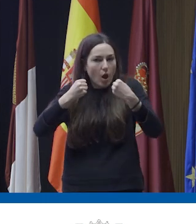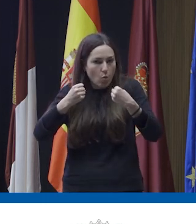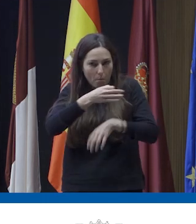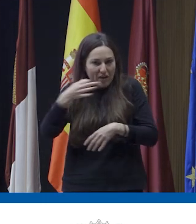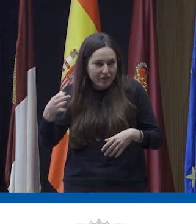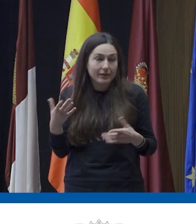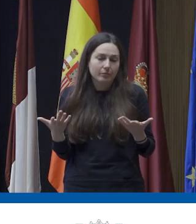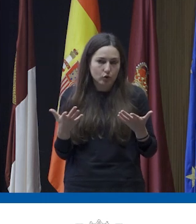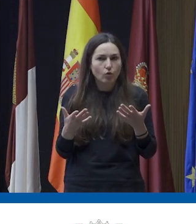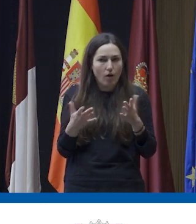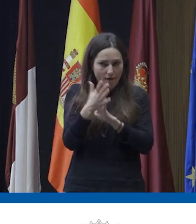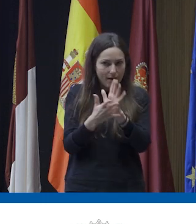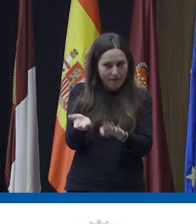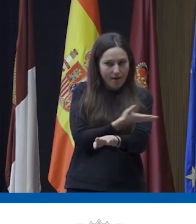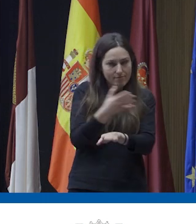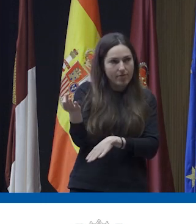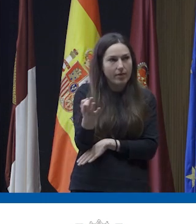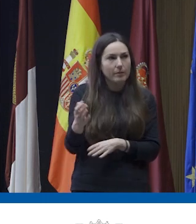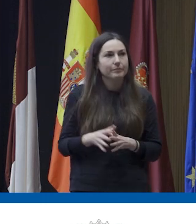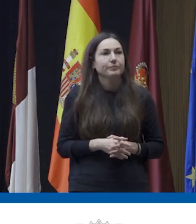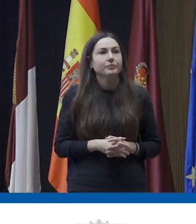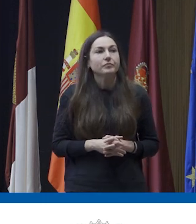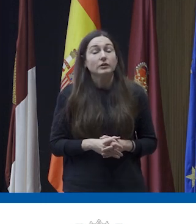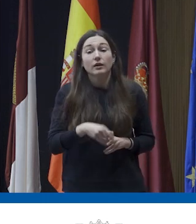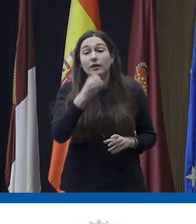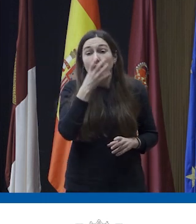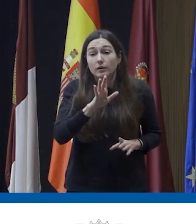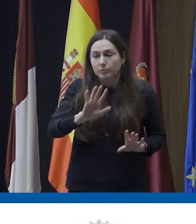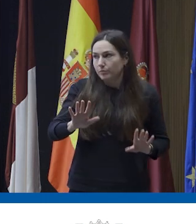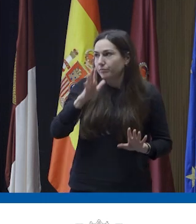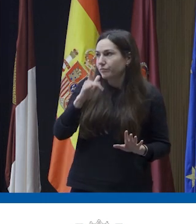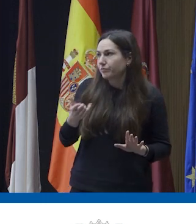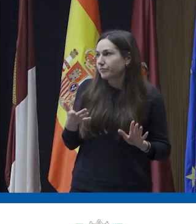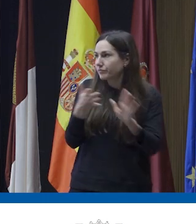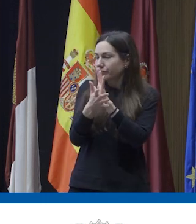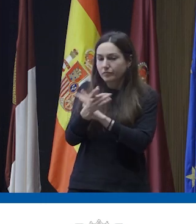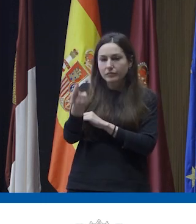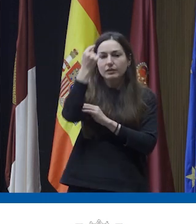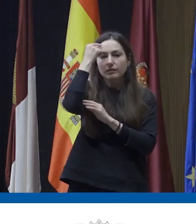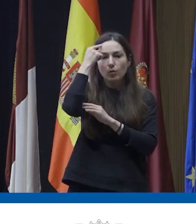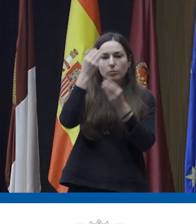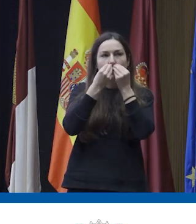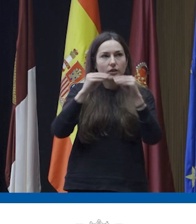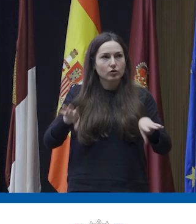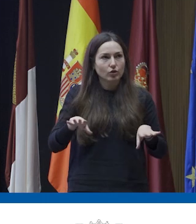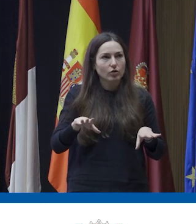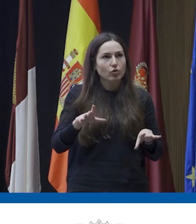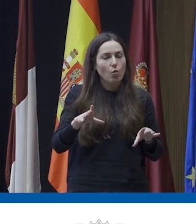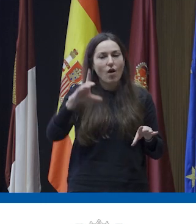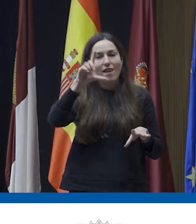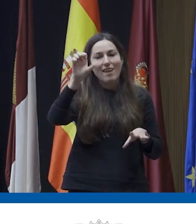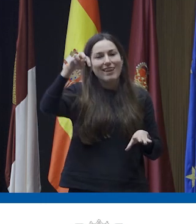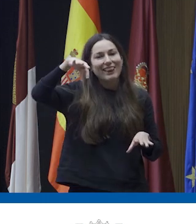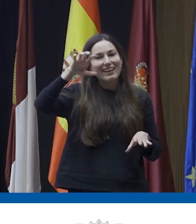cirugía. Y bueno, pues por dar un recuerdo histórico para que veáis un poquito cómo se inventaron las lentes intraoculares, pues